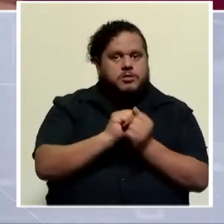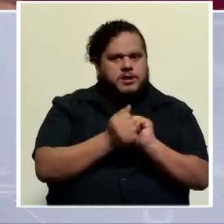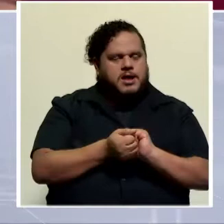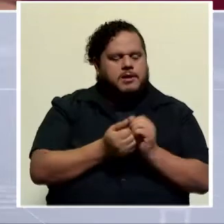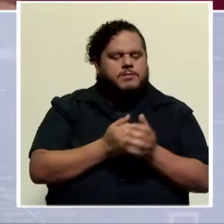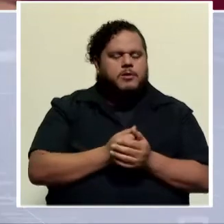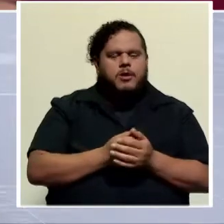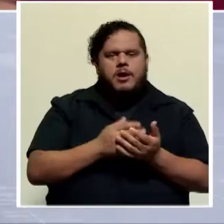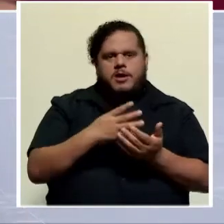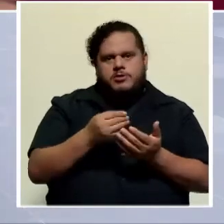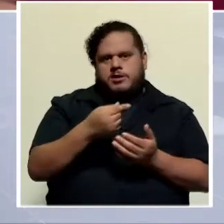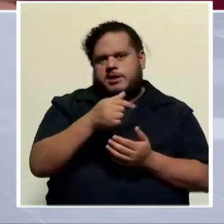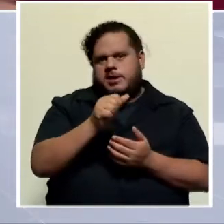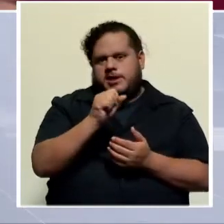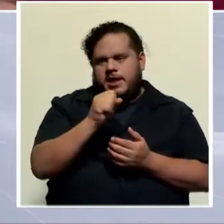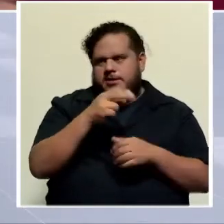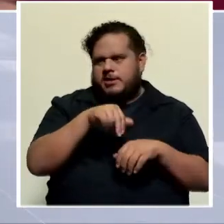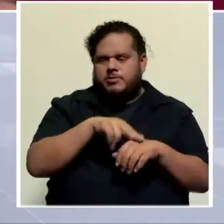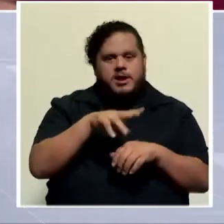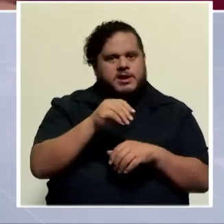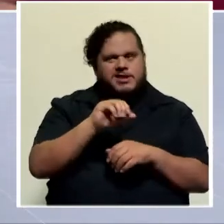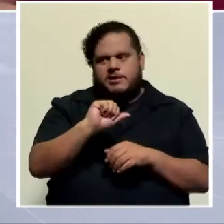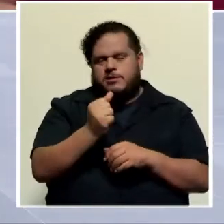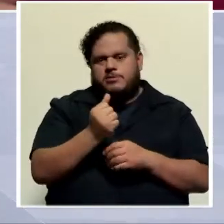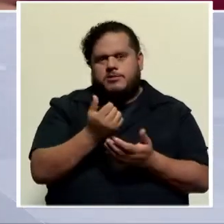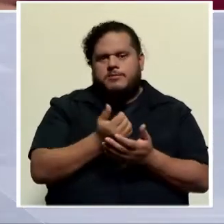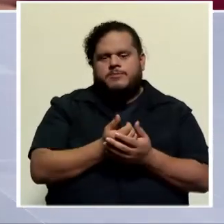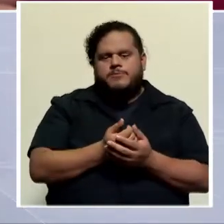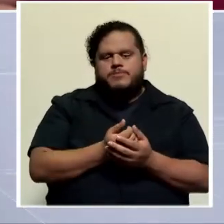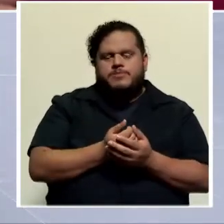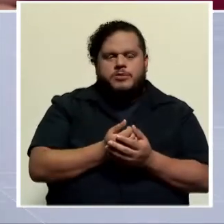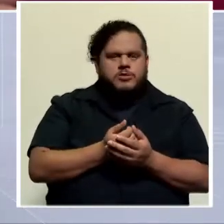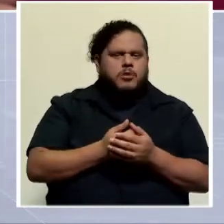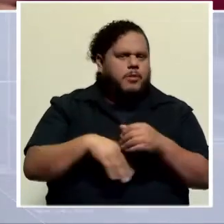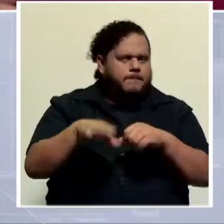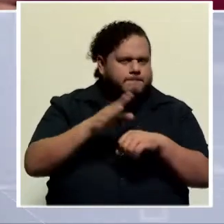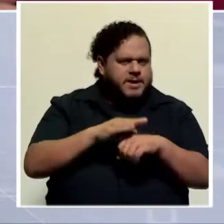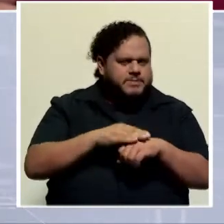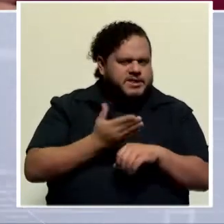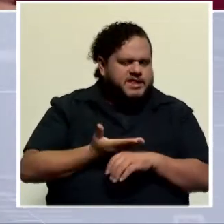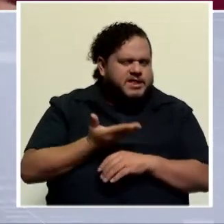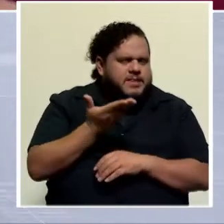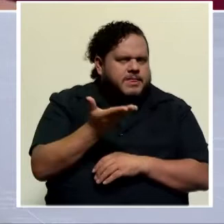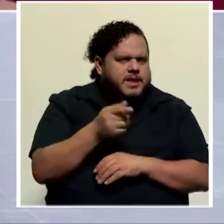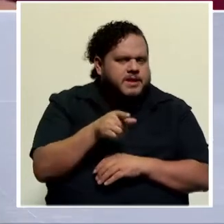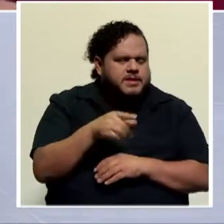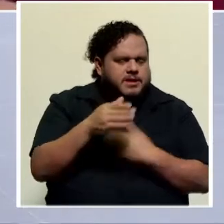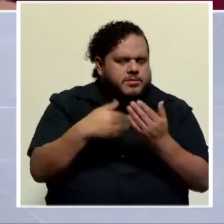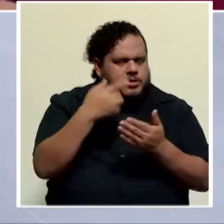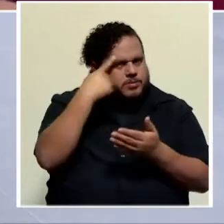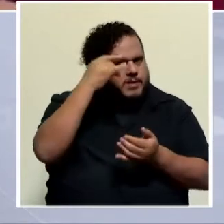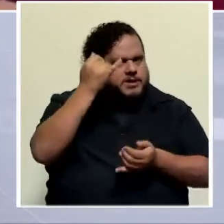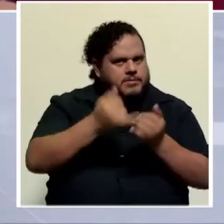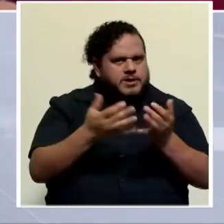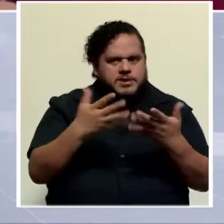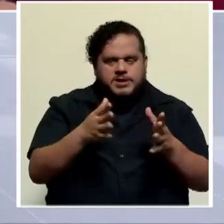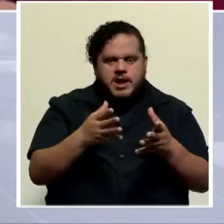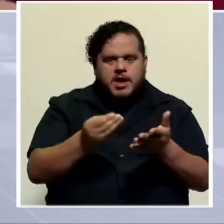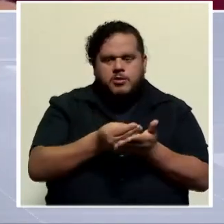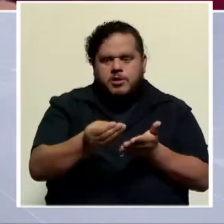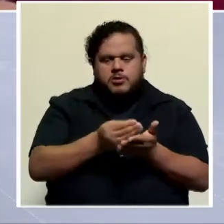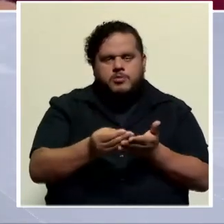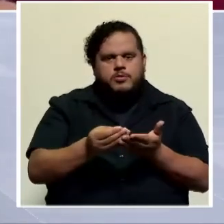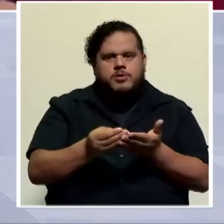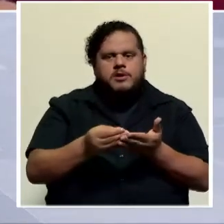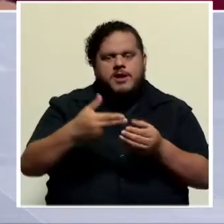entonces precisamente el gas natural y otros son como el permiten dar ese proceso para acabar ya con el consumo de